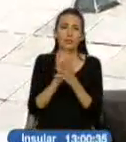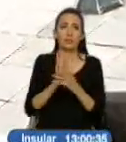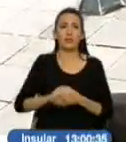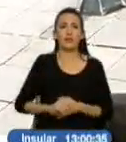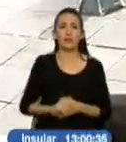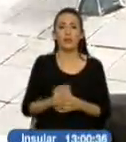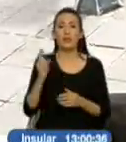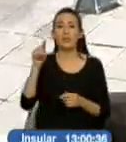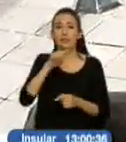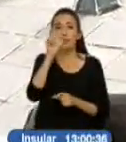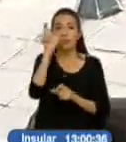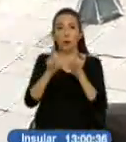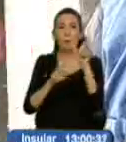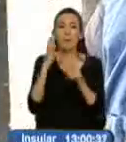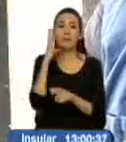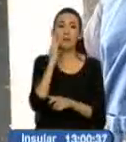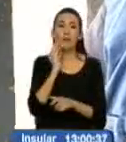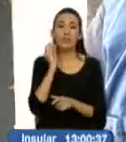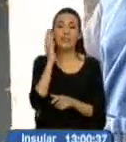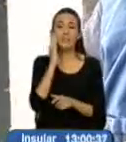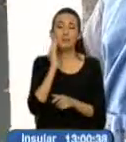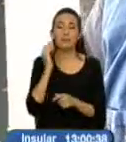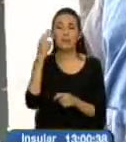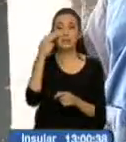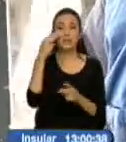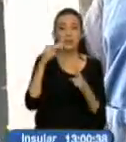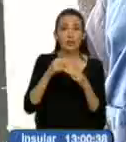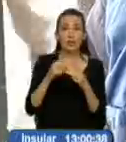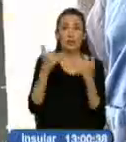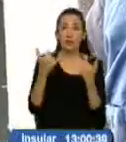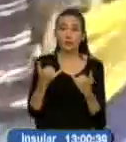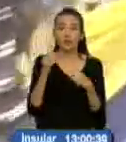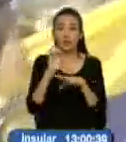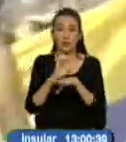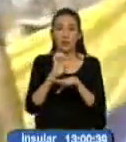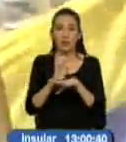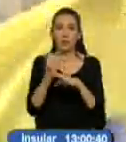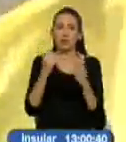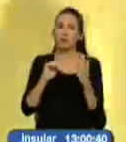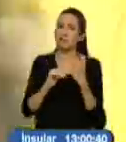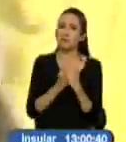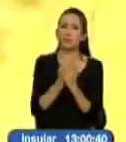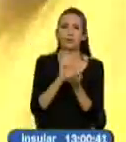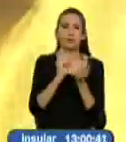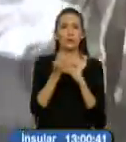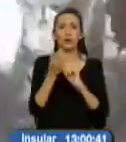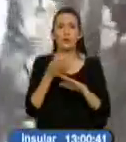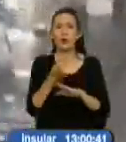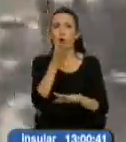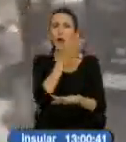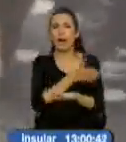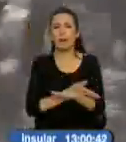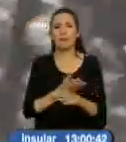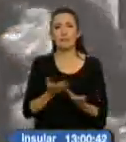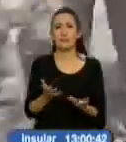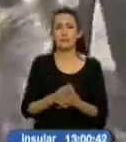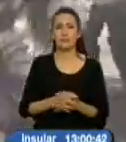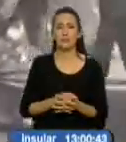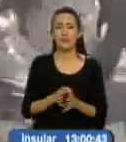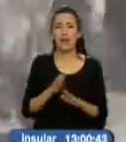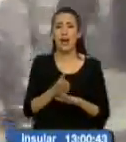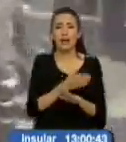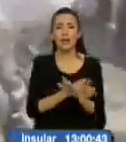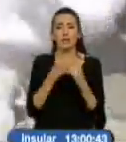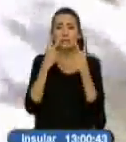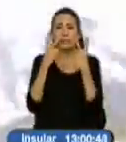personas que con la experiencia que le dan sus años, reconocen que la situación actual dista mucho de lo que tuvo que soportar el país con los gobiernos anteriores, en lo que para